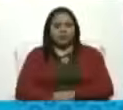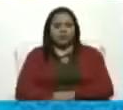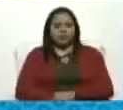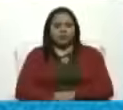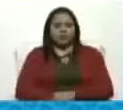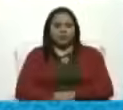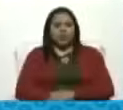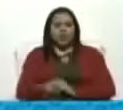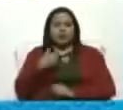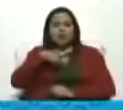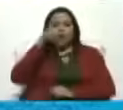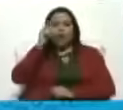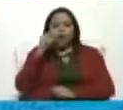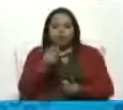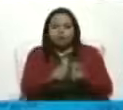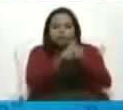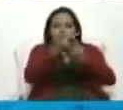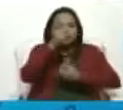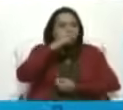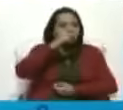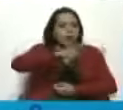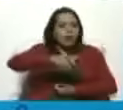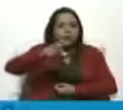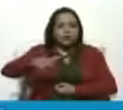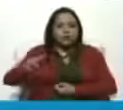Yo soy un hombre del pueblo.